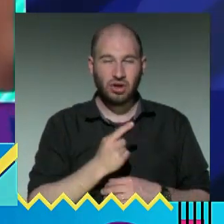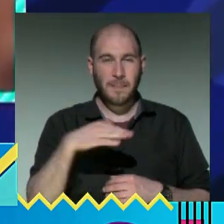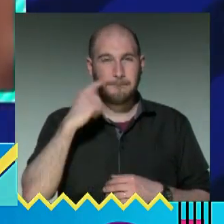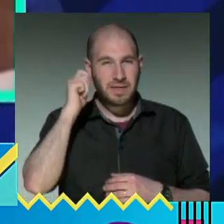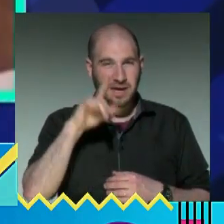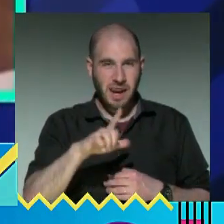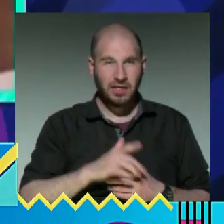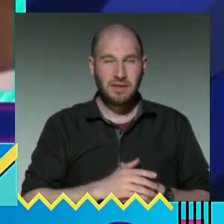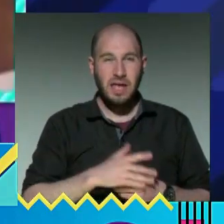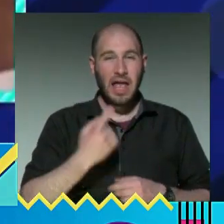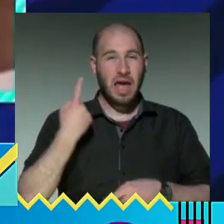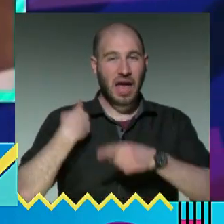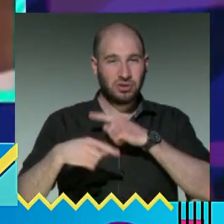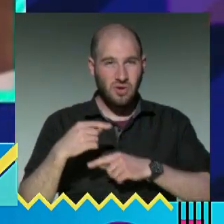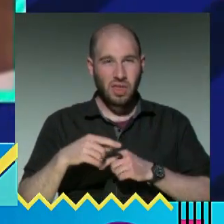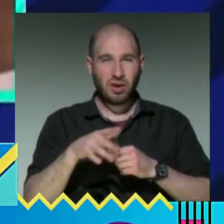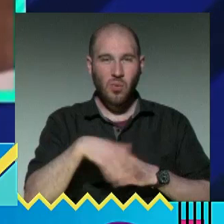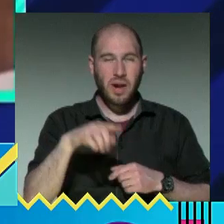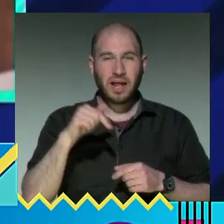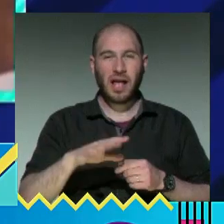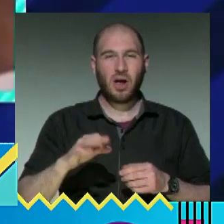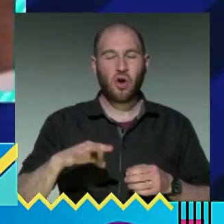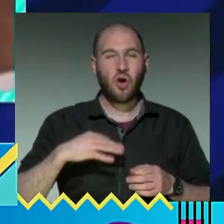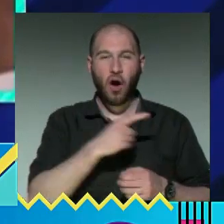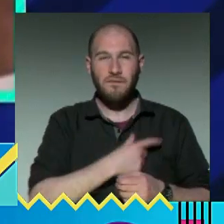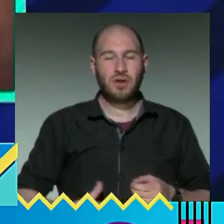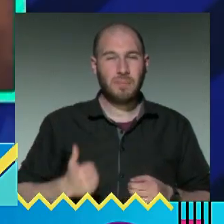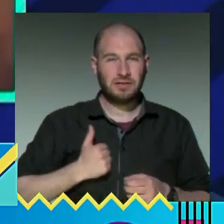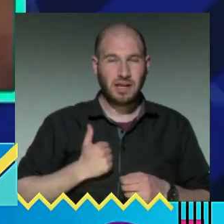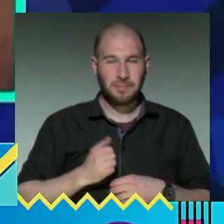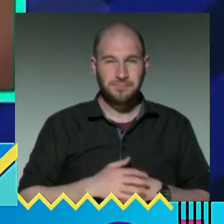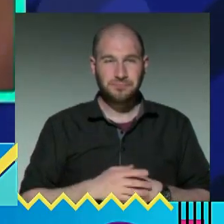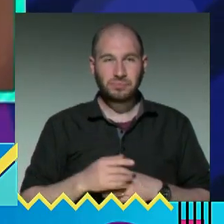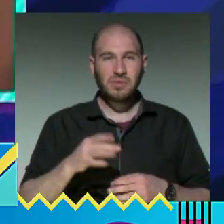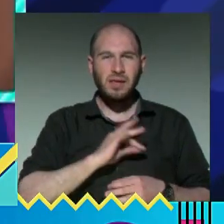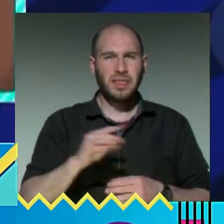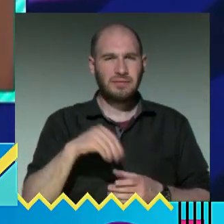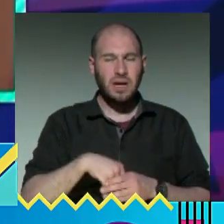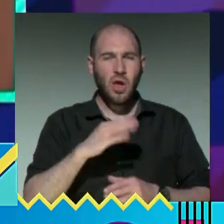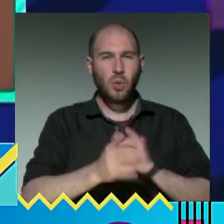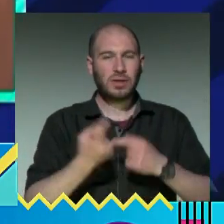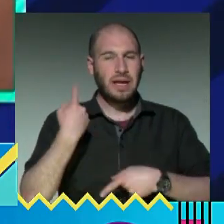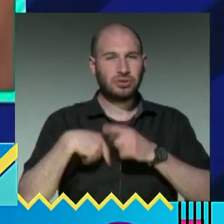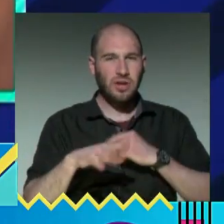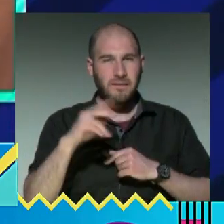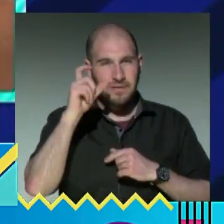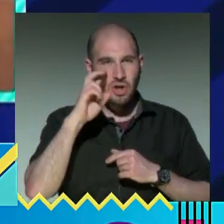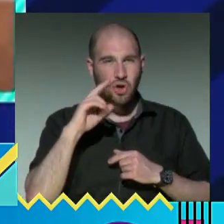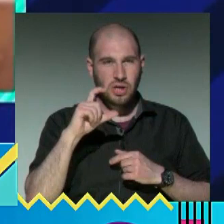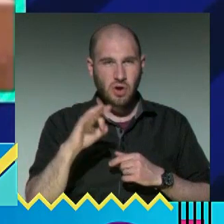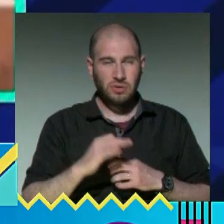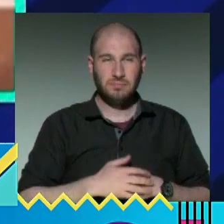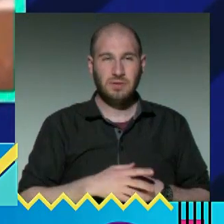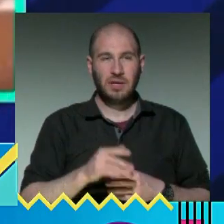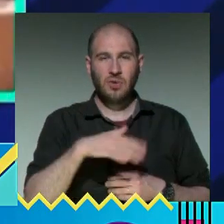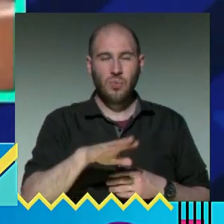Miguel Pereira. Esta historia está situada durante la dictadura cívico-militar. La Deuda Interna nos cuenta la historia de Verónico, un chico